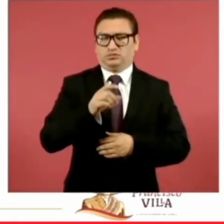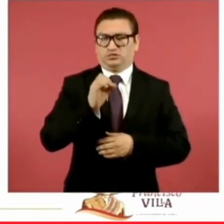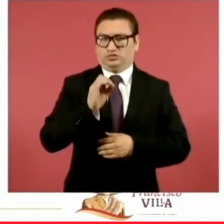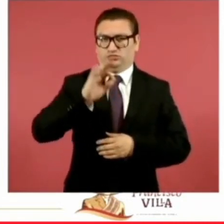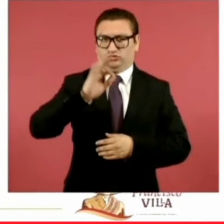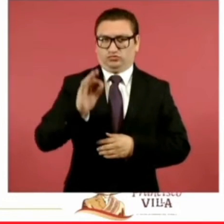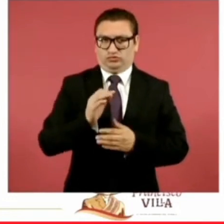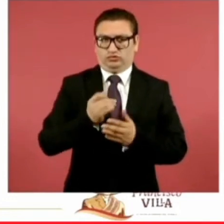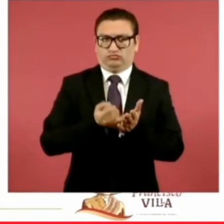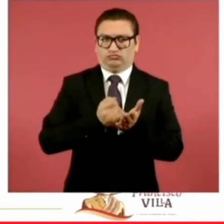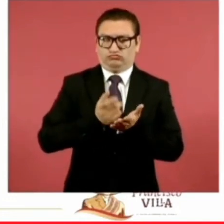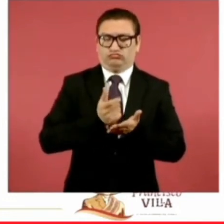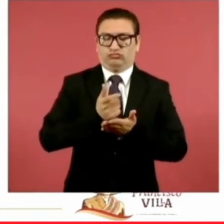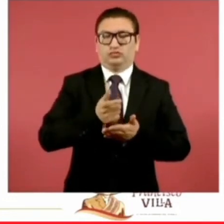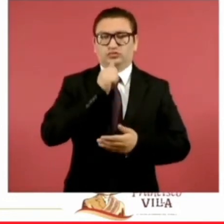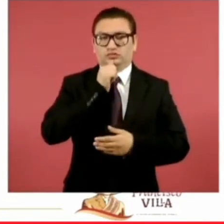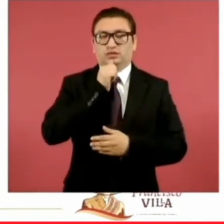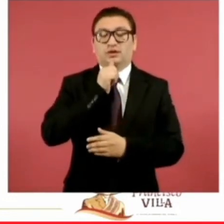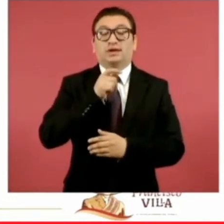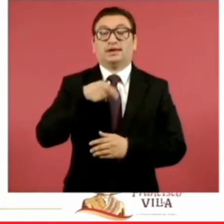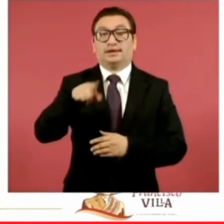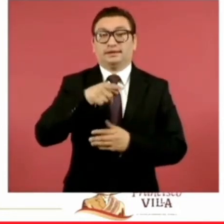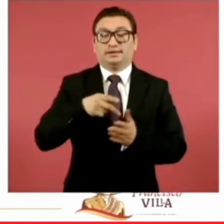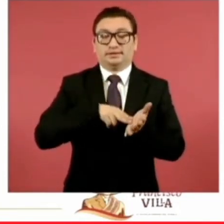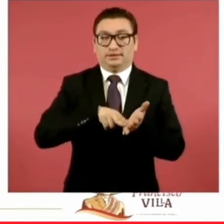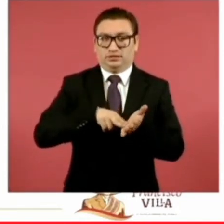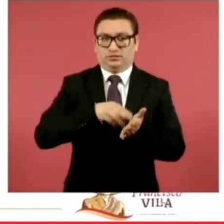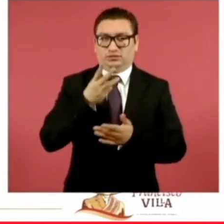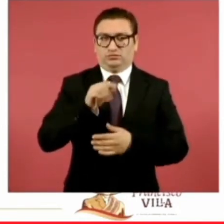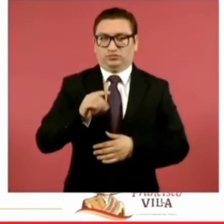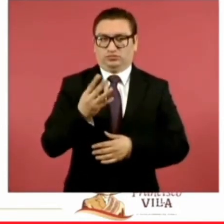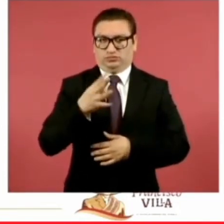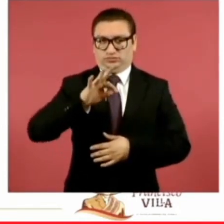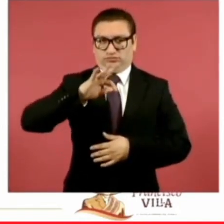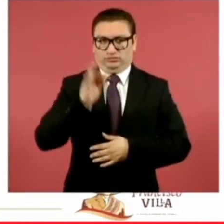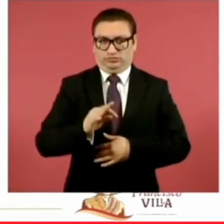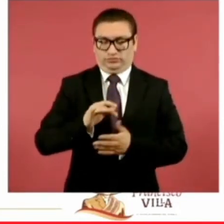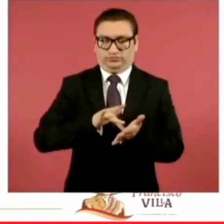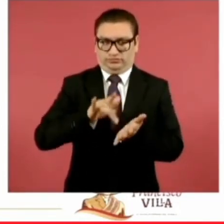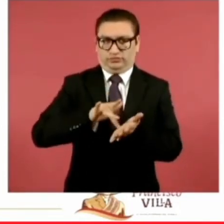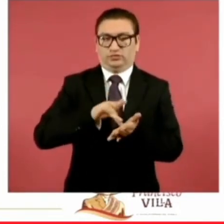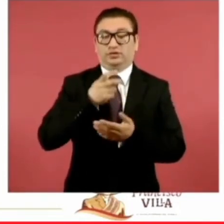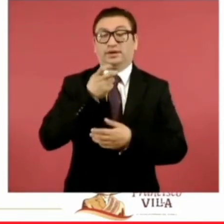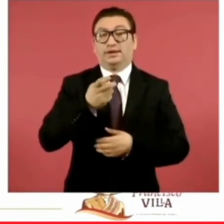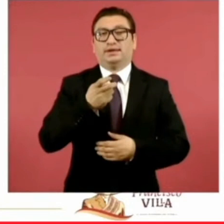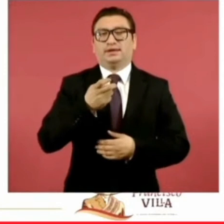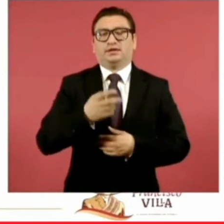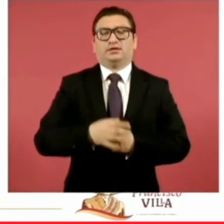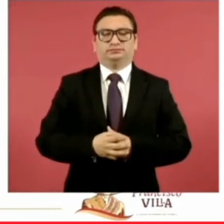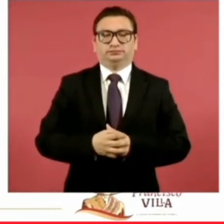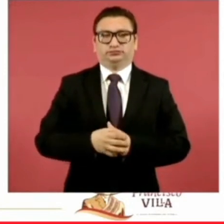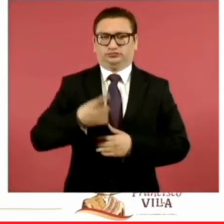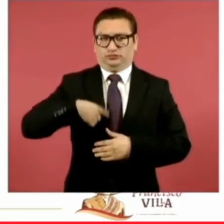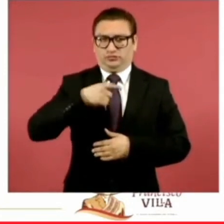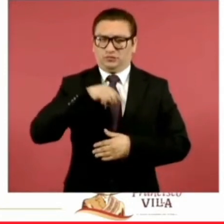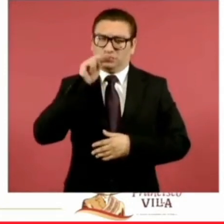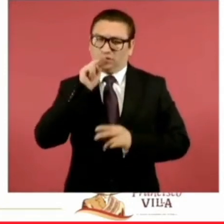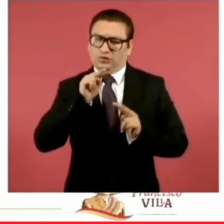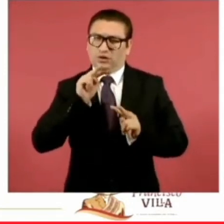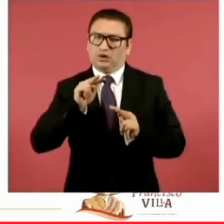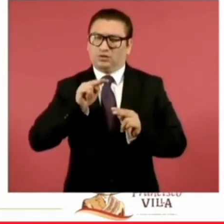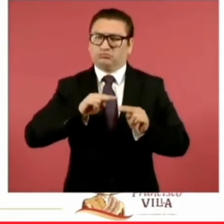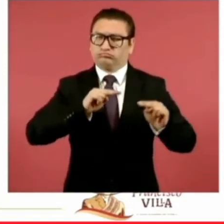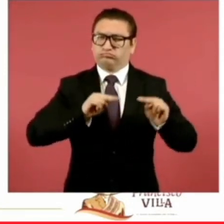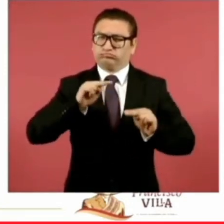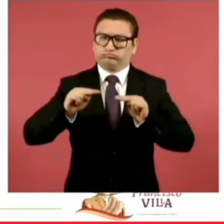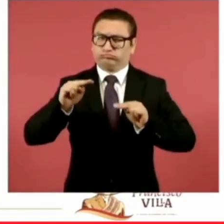de incentivo fiscal y el diésel tendrá 3.4%. Junto con ello, seguimos viendo una importante